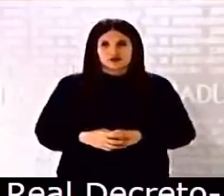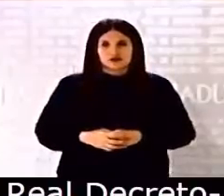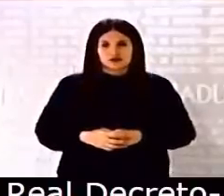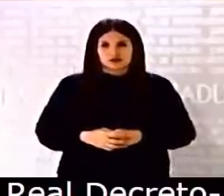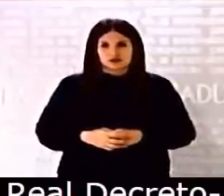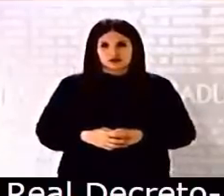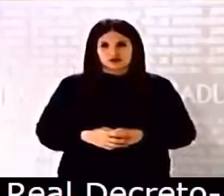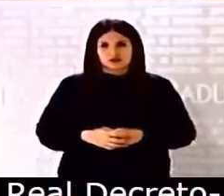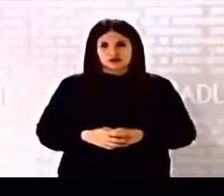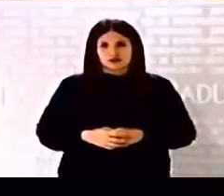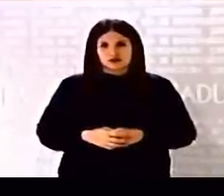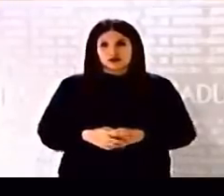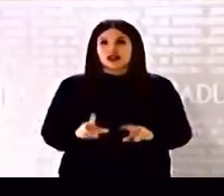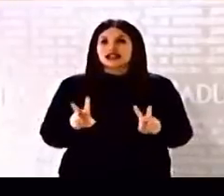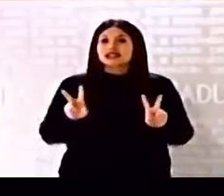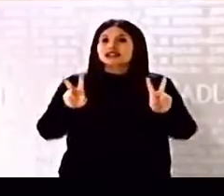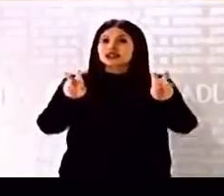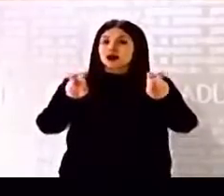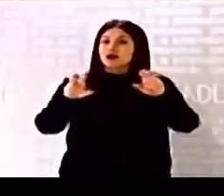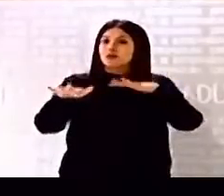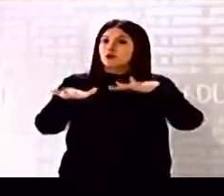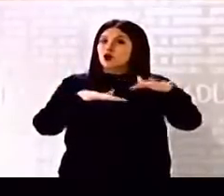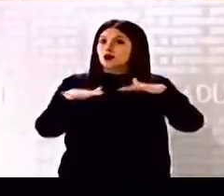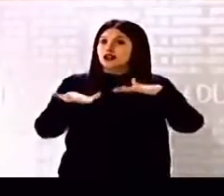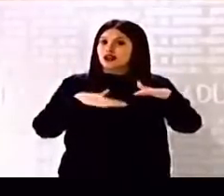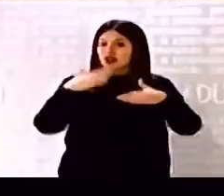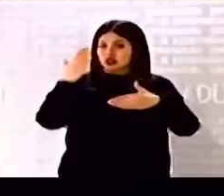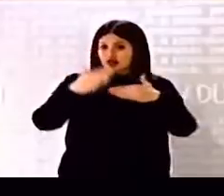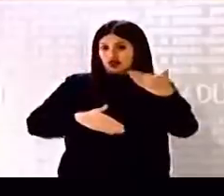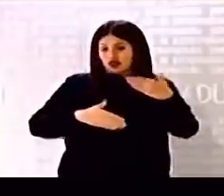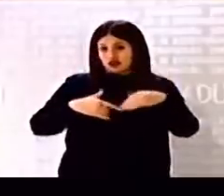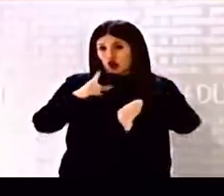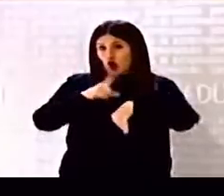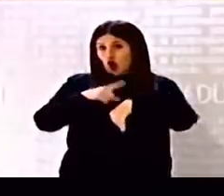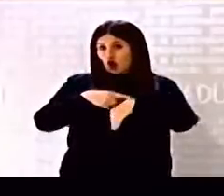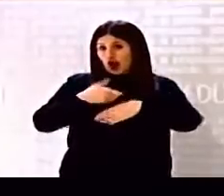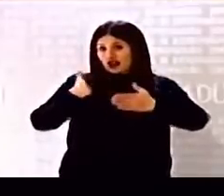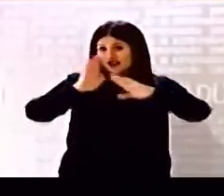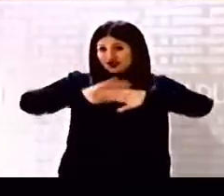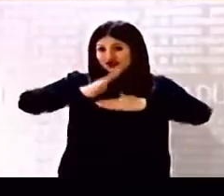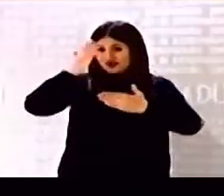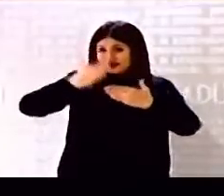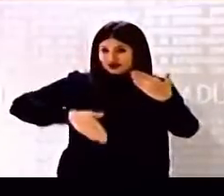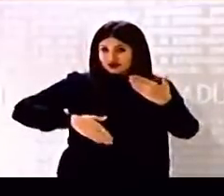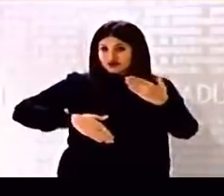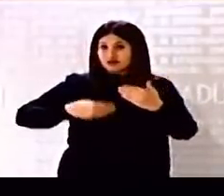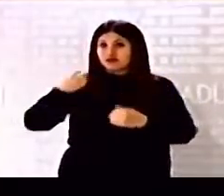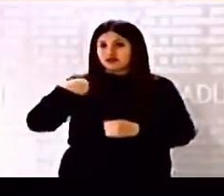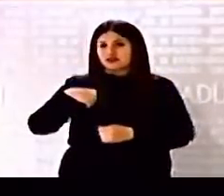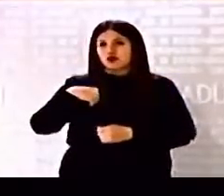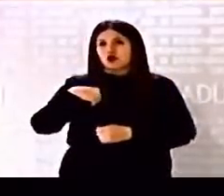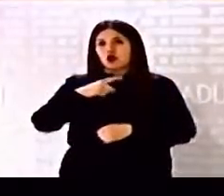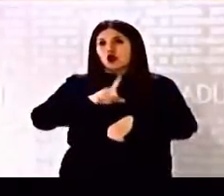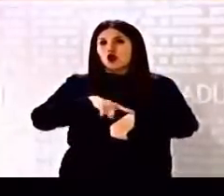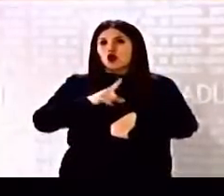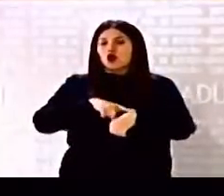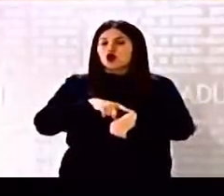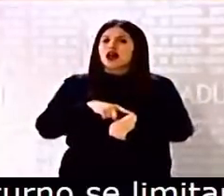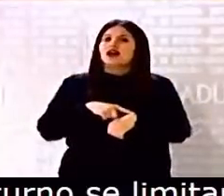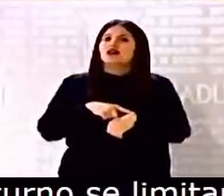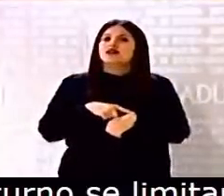En cuanto a la limitación de la movilidad en horario nocturno, se limitará el derecho de movilidad